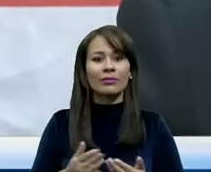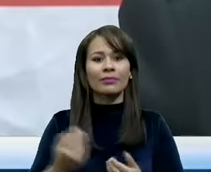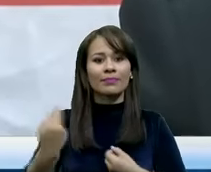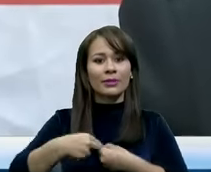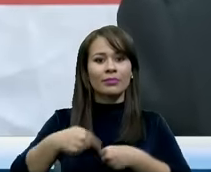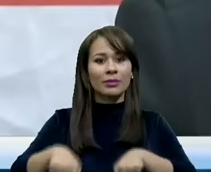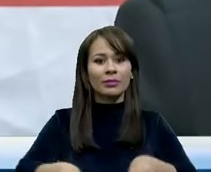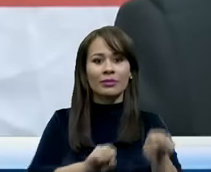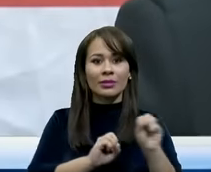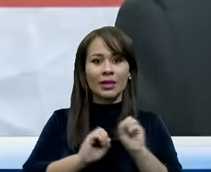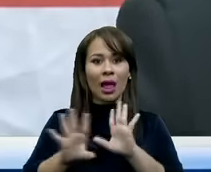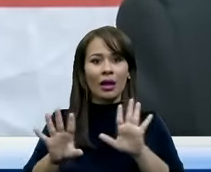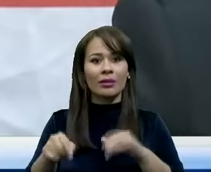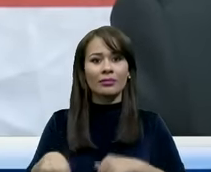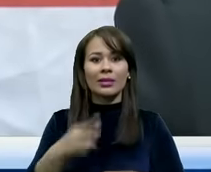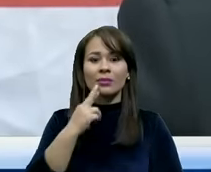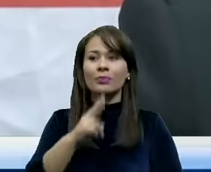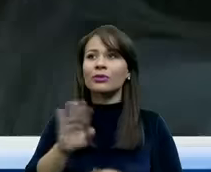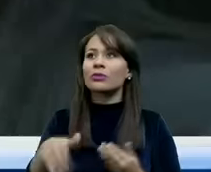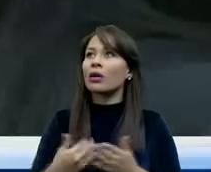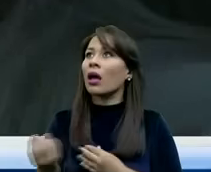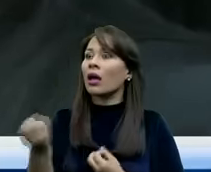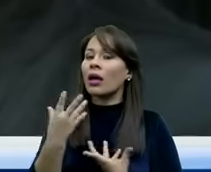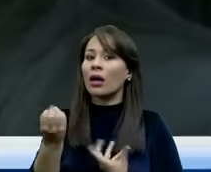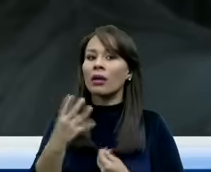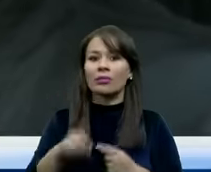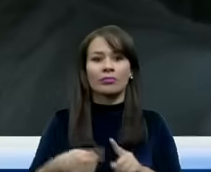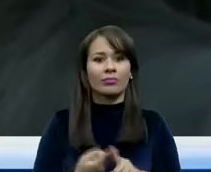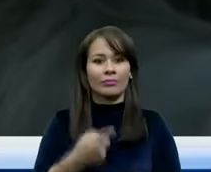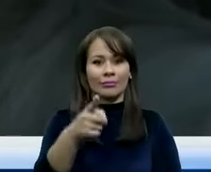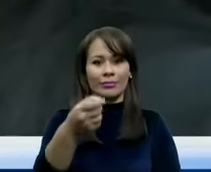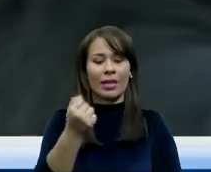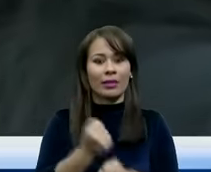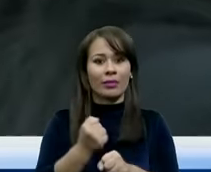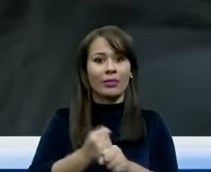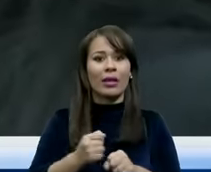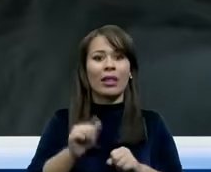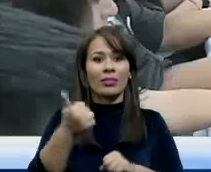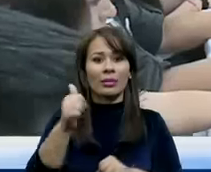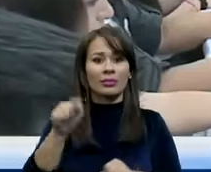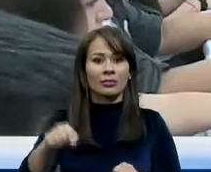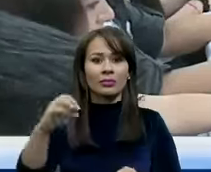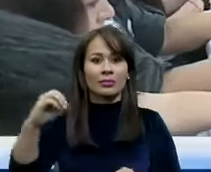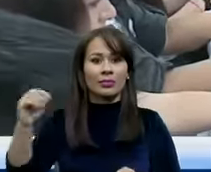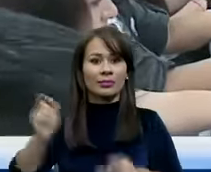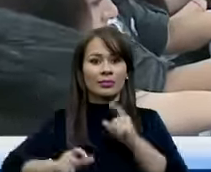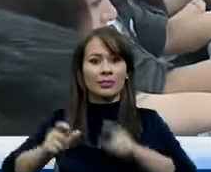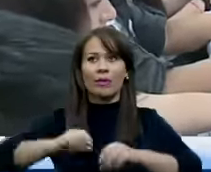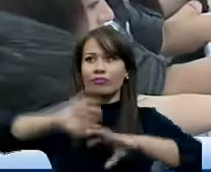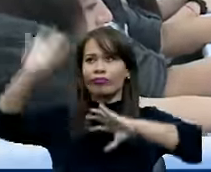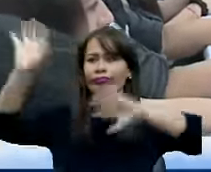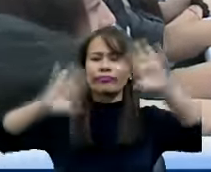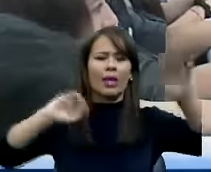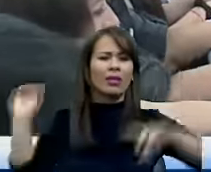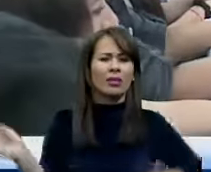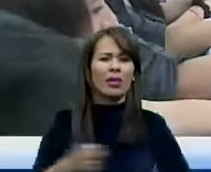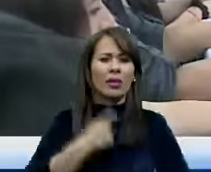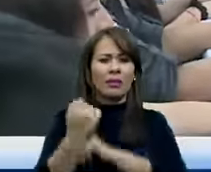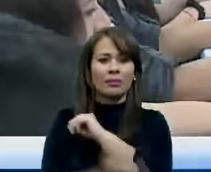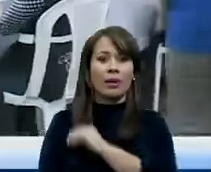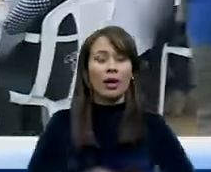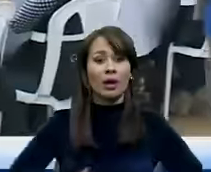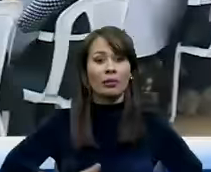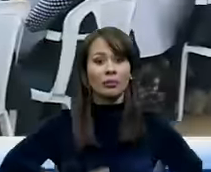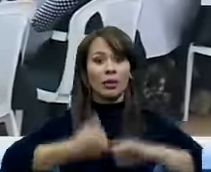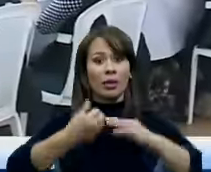de este componente de la entrega de resultados preliminares. Para el conteo rápido trabajarán cerca de 10.000 personas distribuidas en todo el país. A decir de las